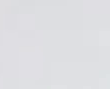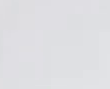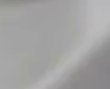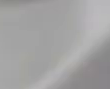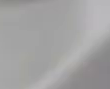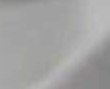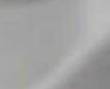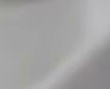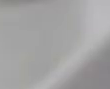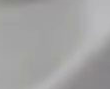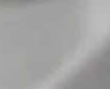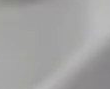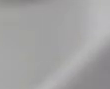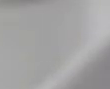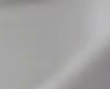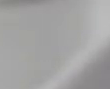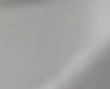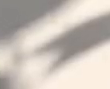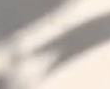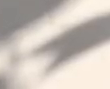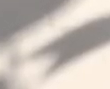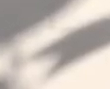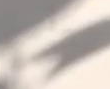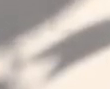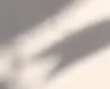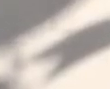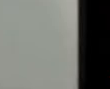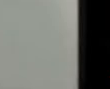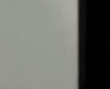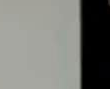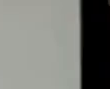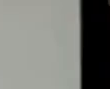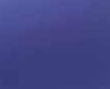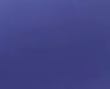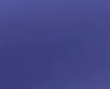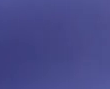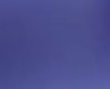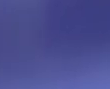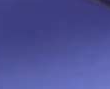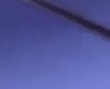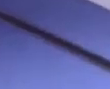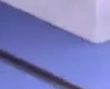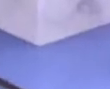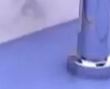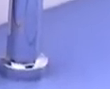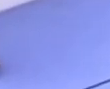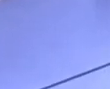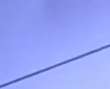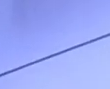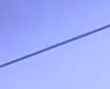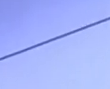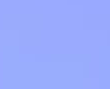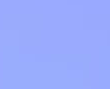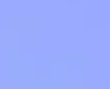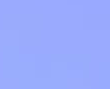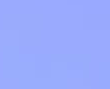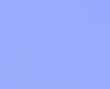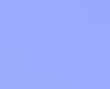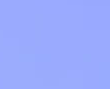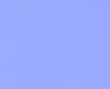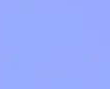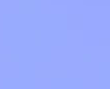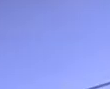y vitamina E. Sentí la diferencia con DAB. Me siento hermosa con mis axilas. Tenés ideas,